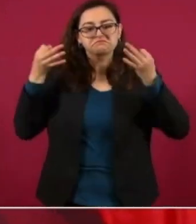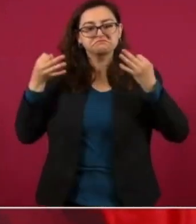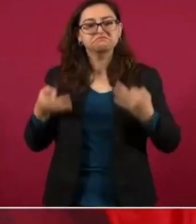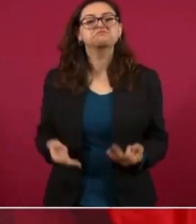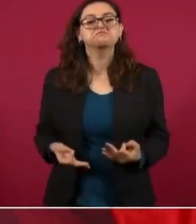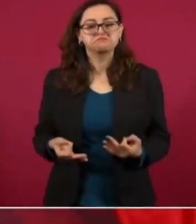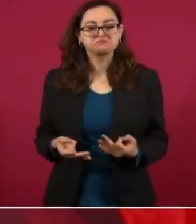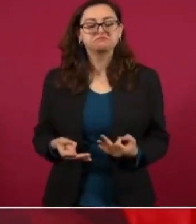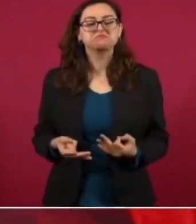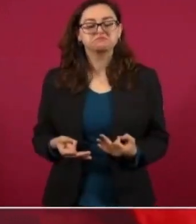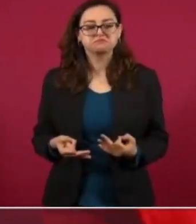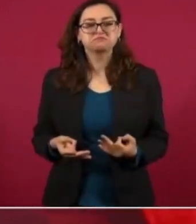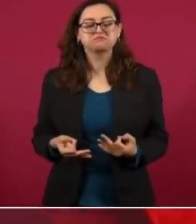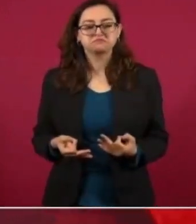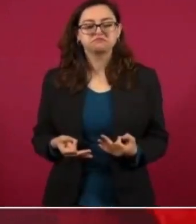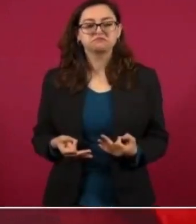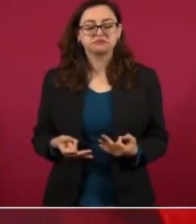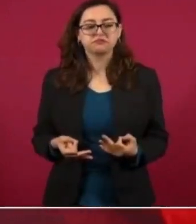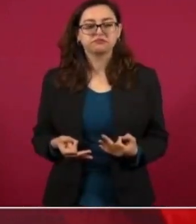con